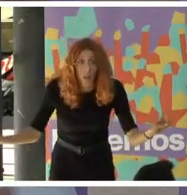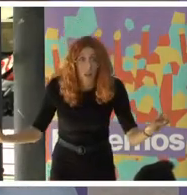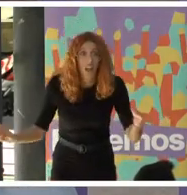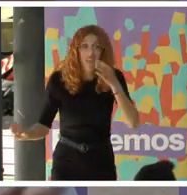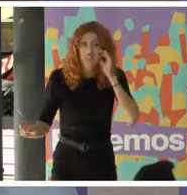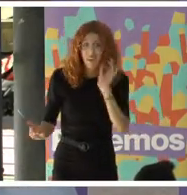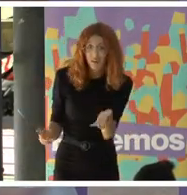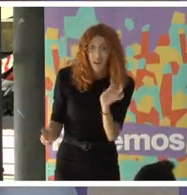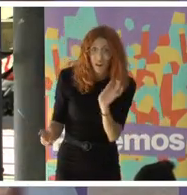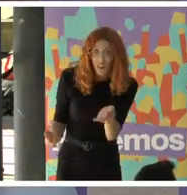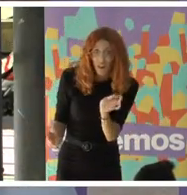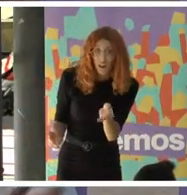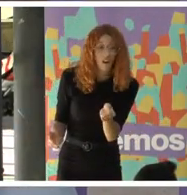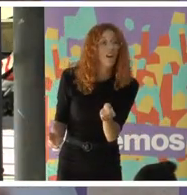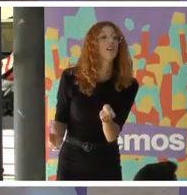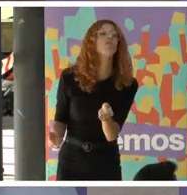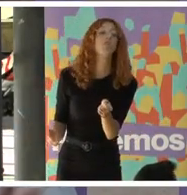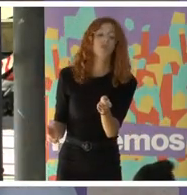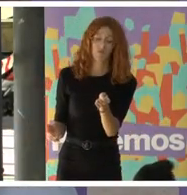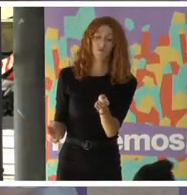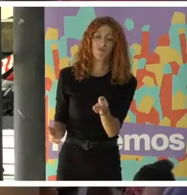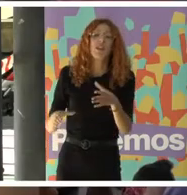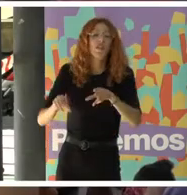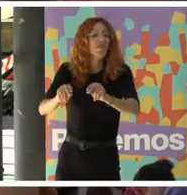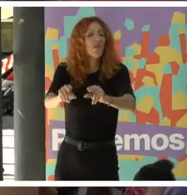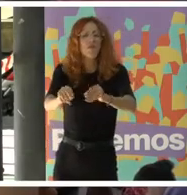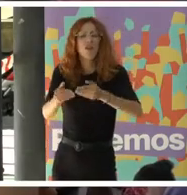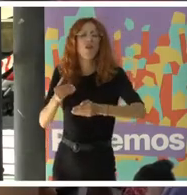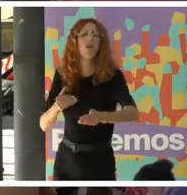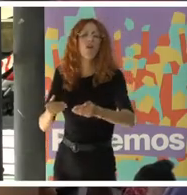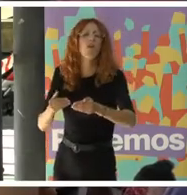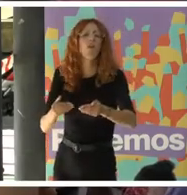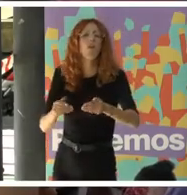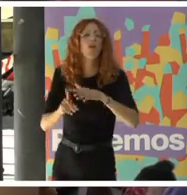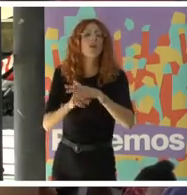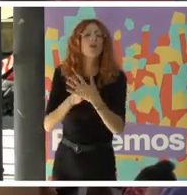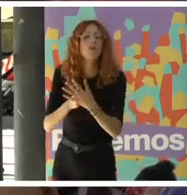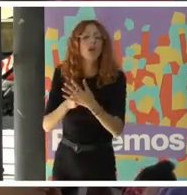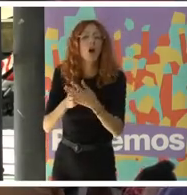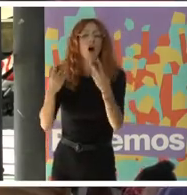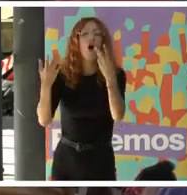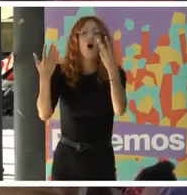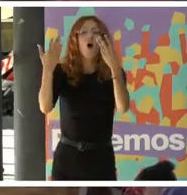en serio? ¿Y sabéis cuándo terminó el caso?